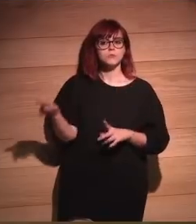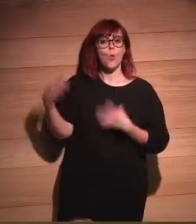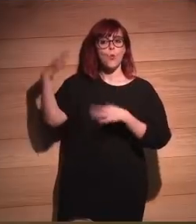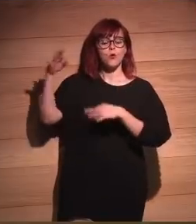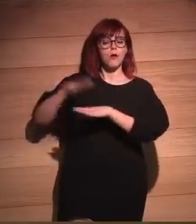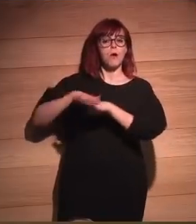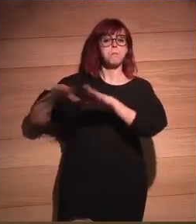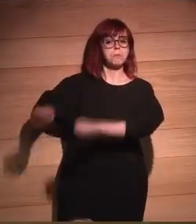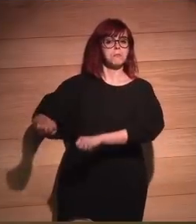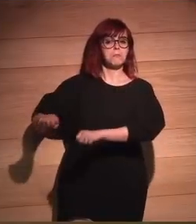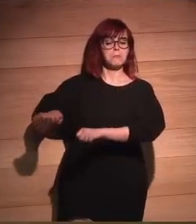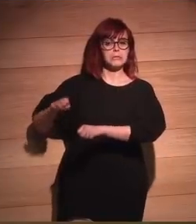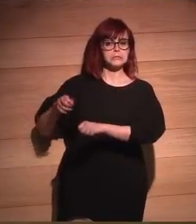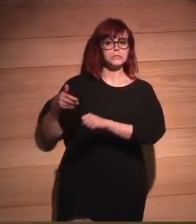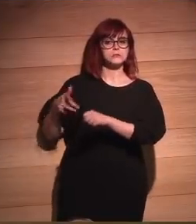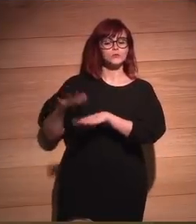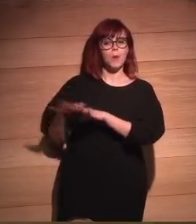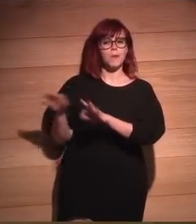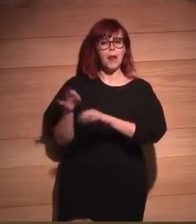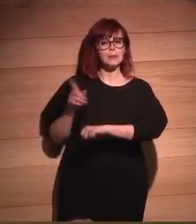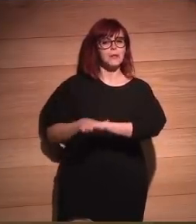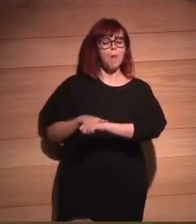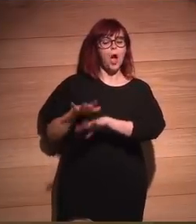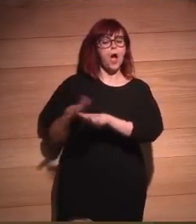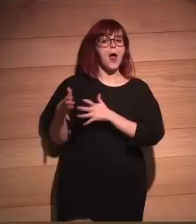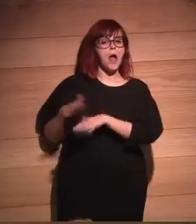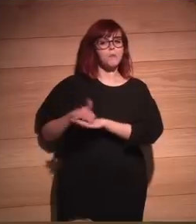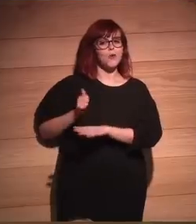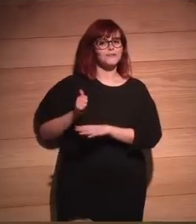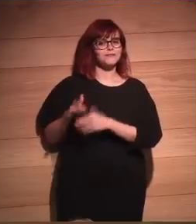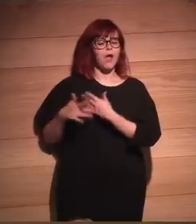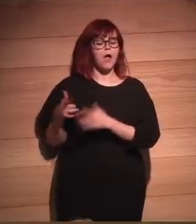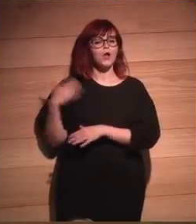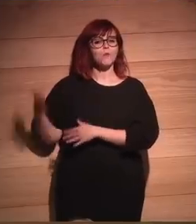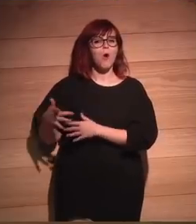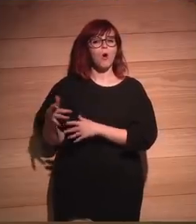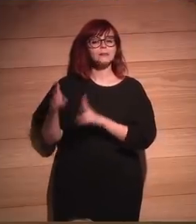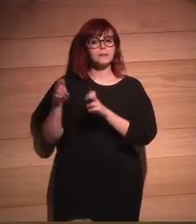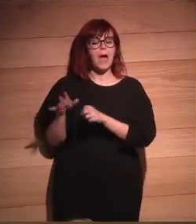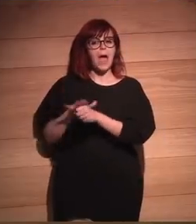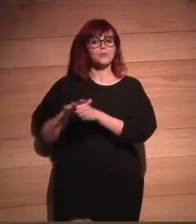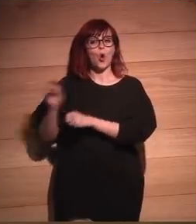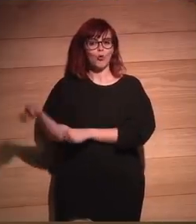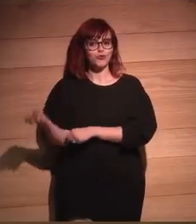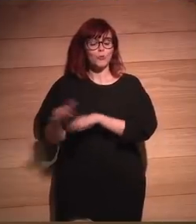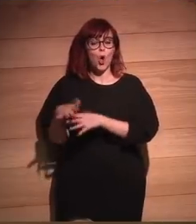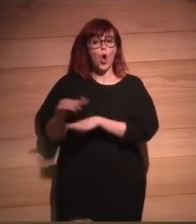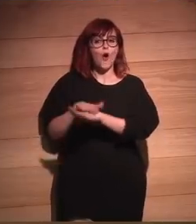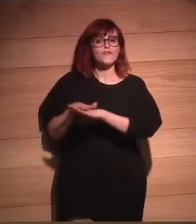tienes un plazo tan corto y que sea, digamos, igual tu competidor el que al final se acabe llevando la gloria de algo que tú has